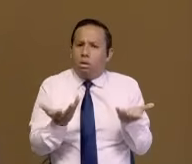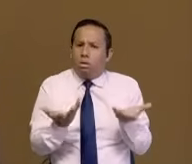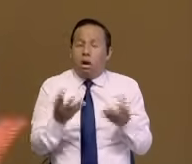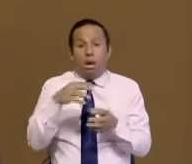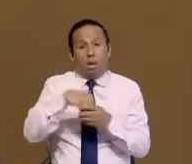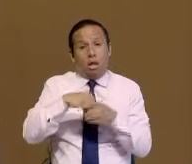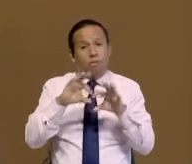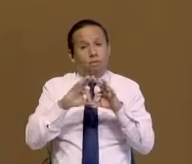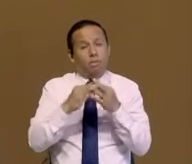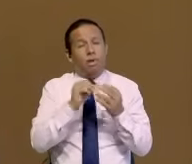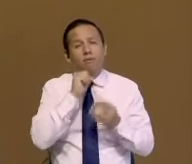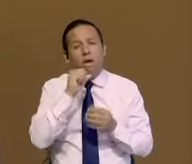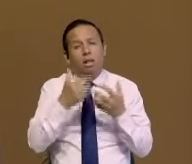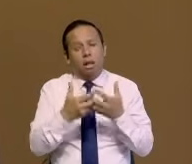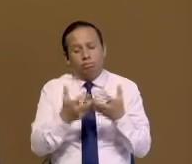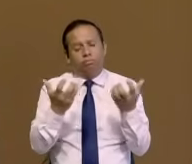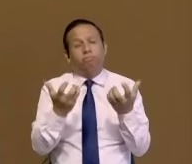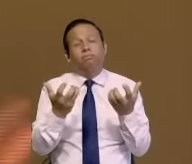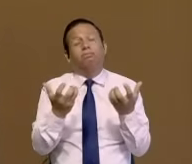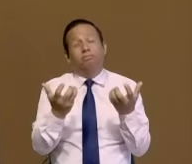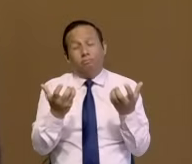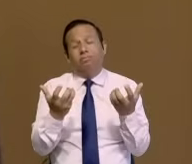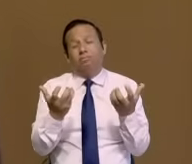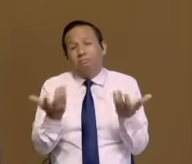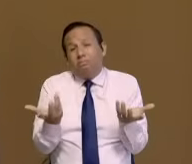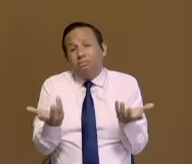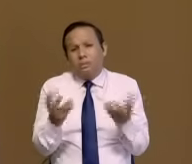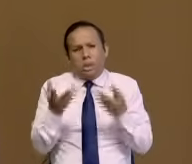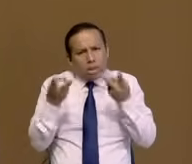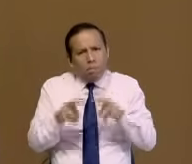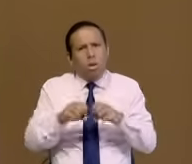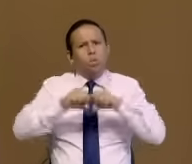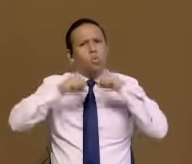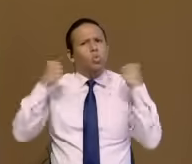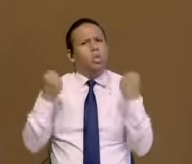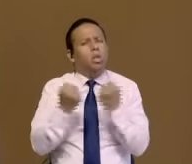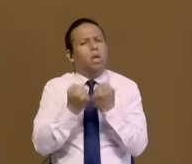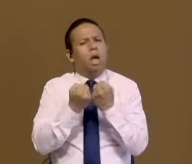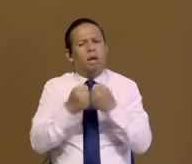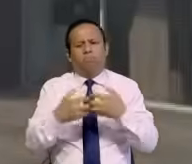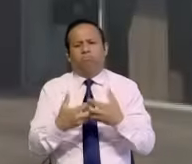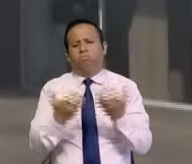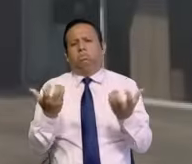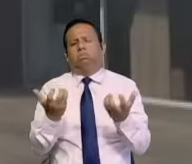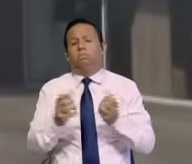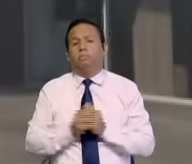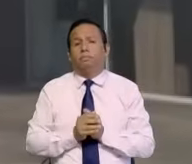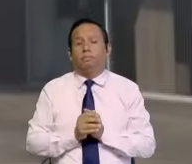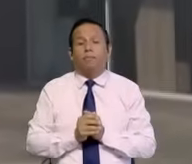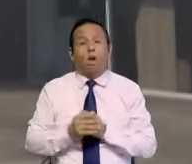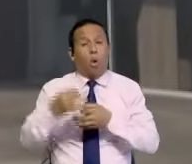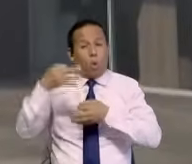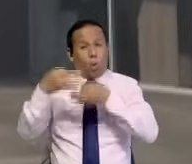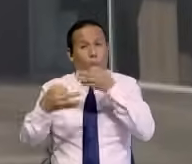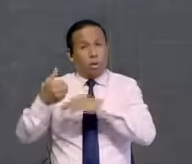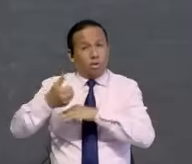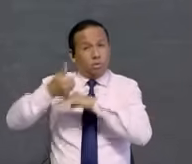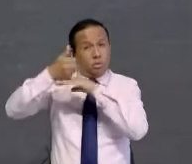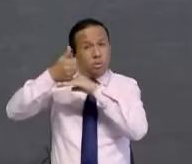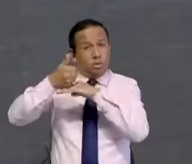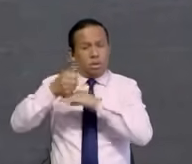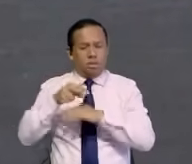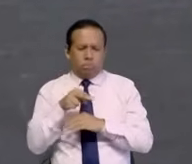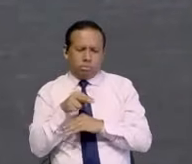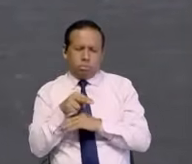familiar existe ese rompimiento y a nivel de sociedad también hay una desestructuración de todo. El juez que conoció la causa ordenó que